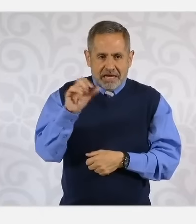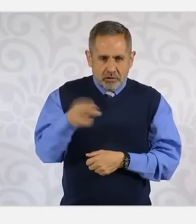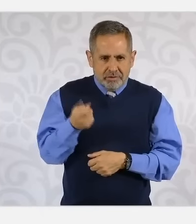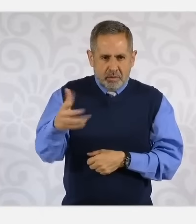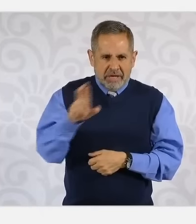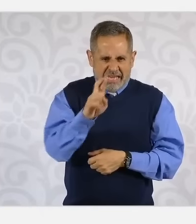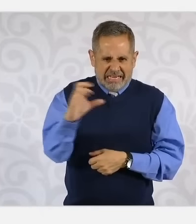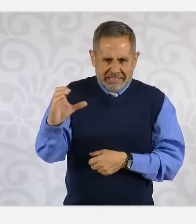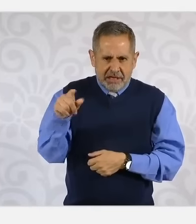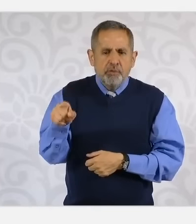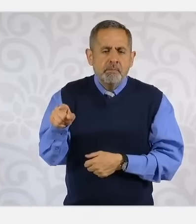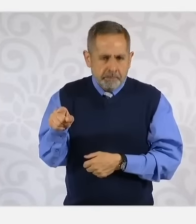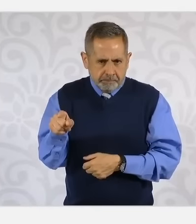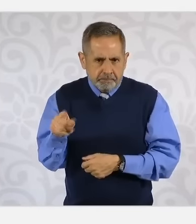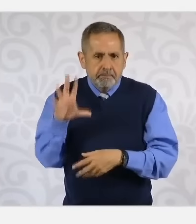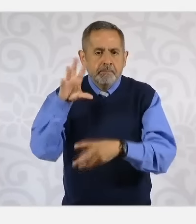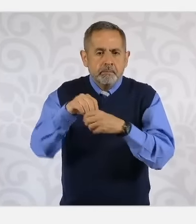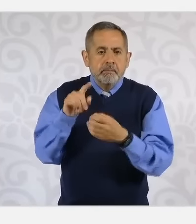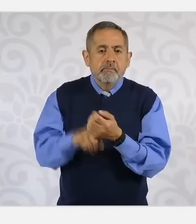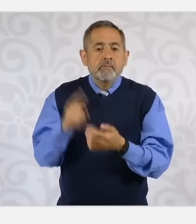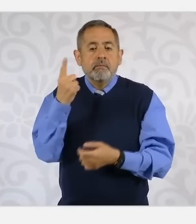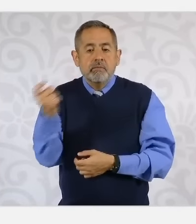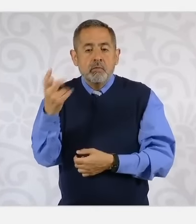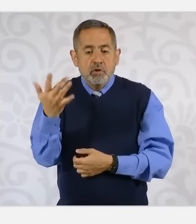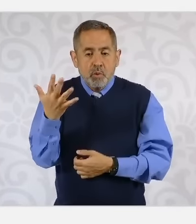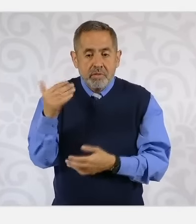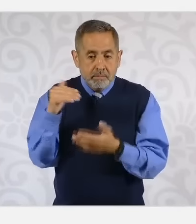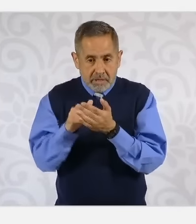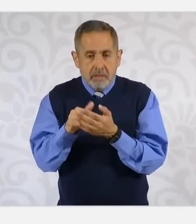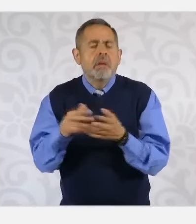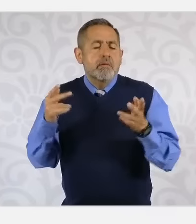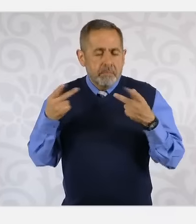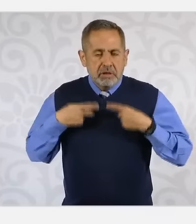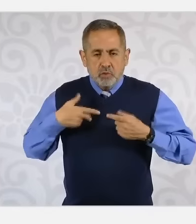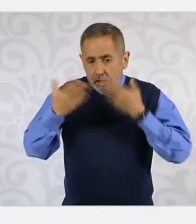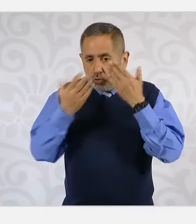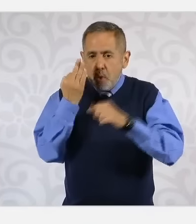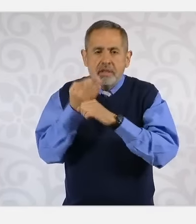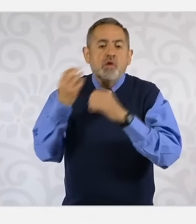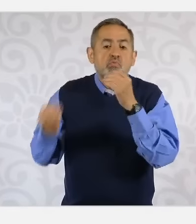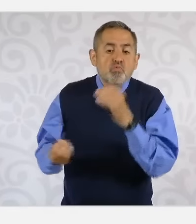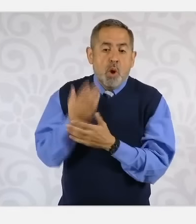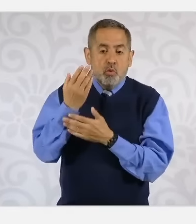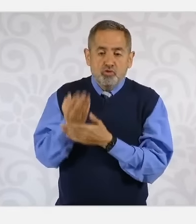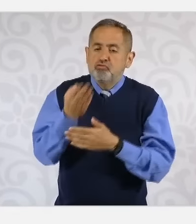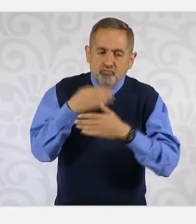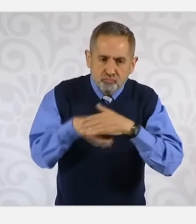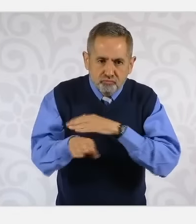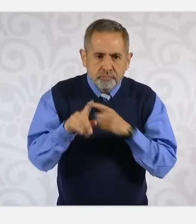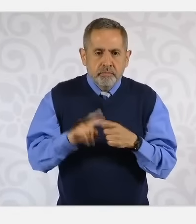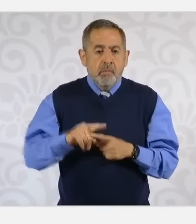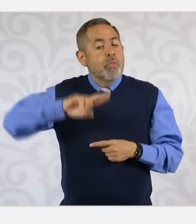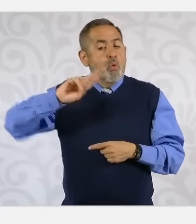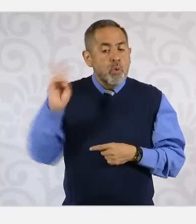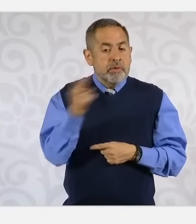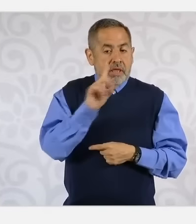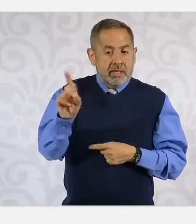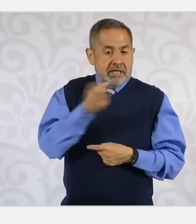nombrar, son 150,000 espacios nuevos a lo largo del sexenio. En la Universidad de la